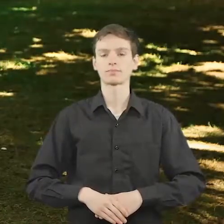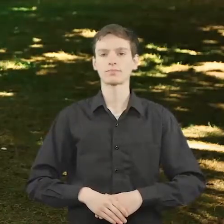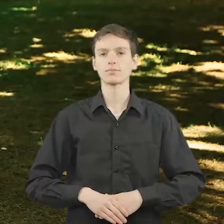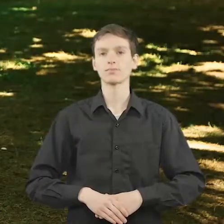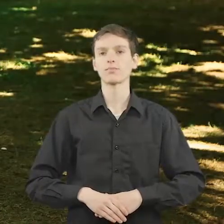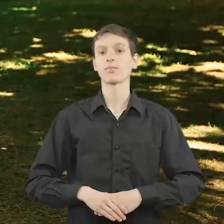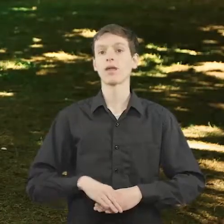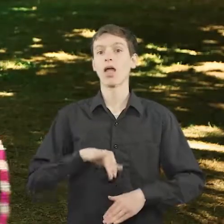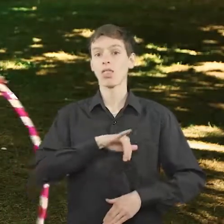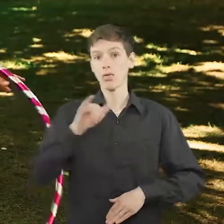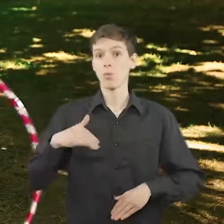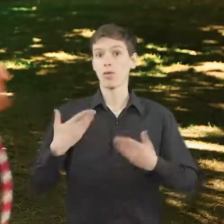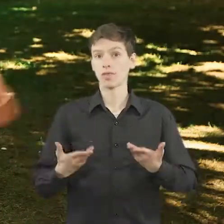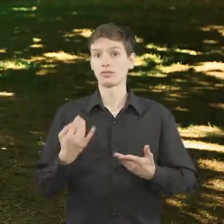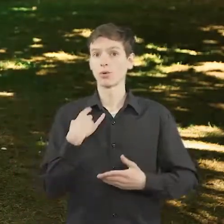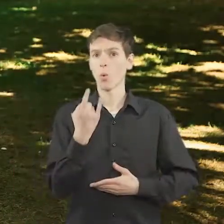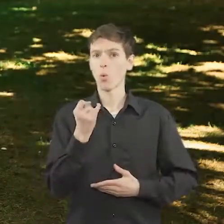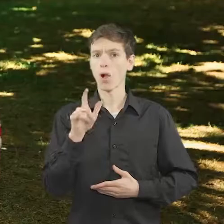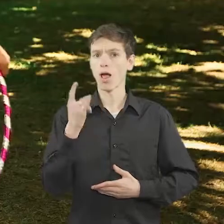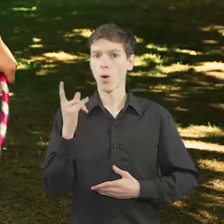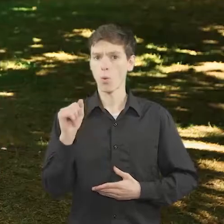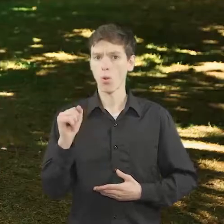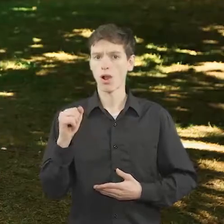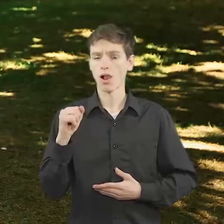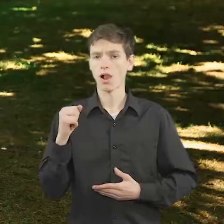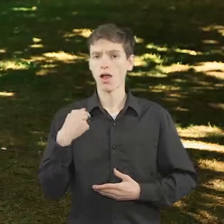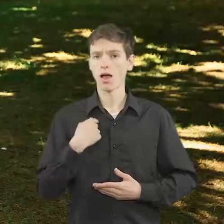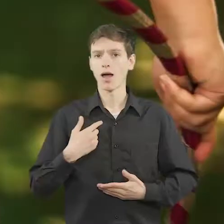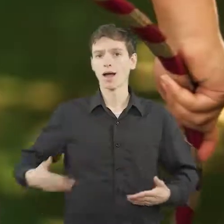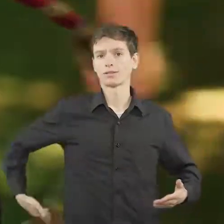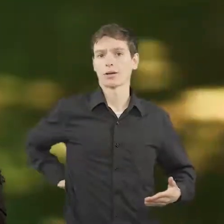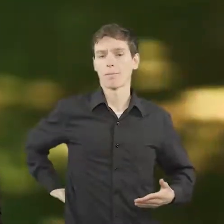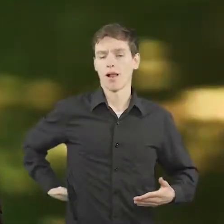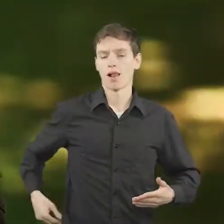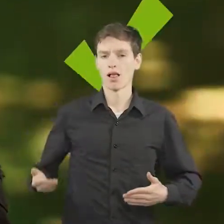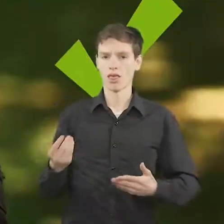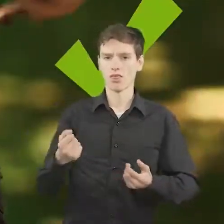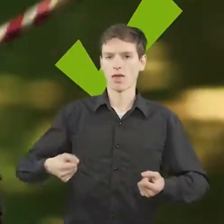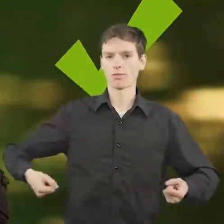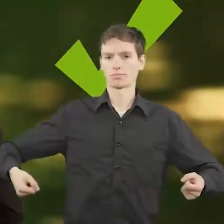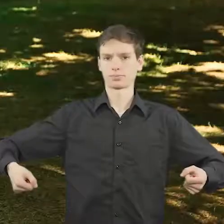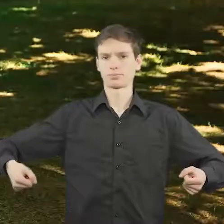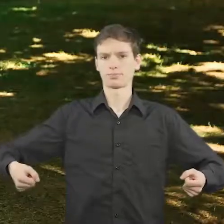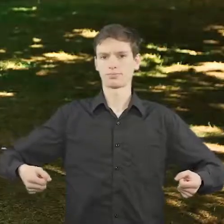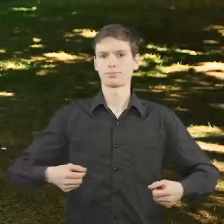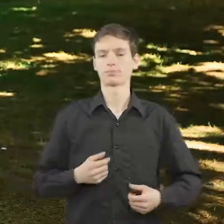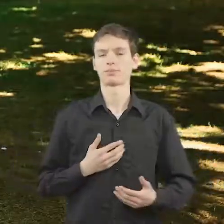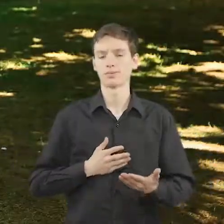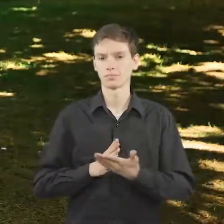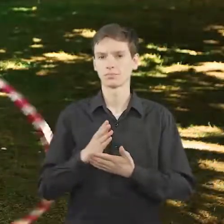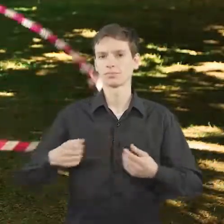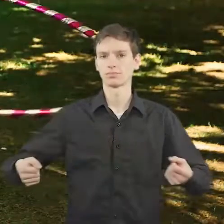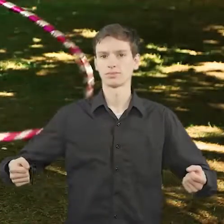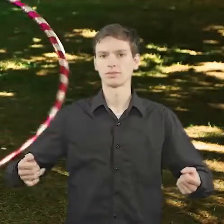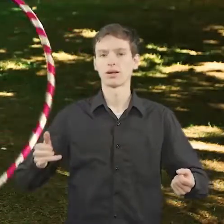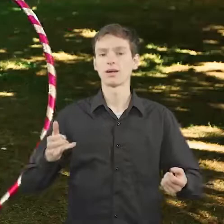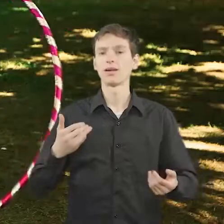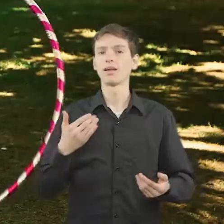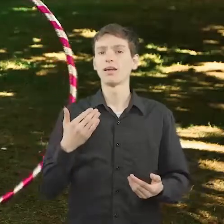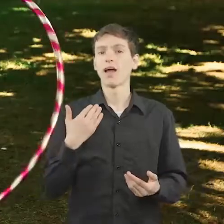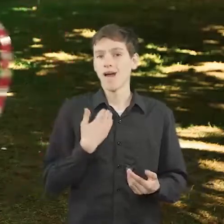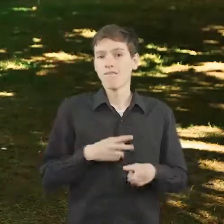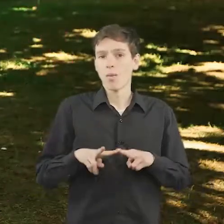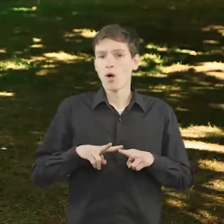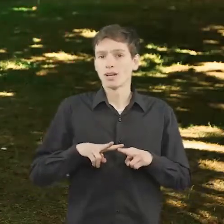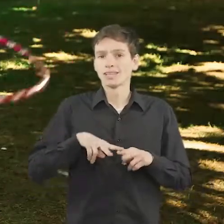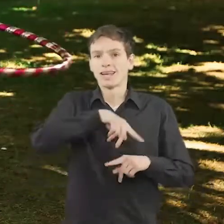¡Cha-cha-cha-chan! Bueno, después de eso tenemos que pegar nuestro Hula Hula a la espalda. Así. Pegado a la espalda. Ok. Y